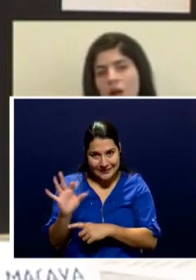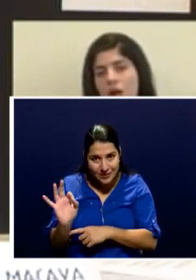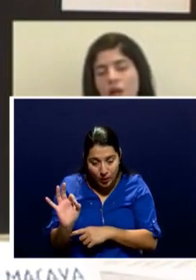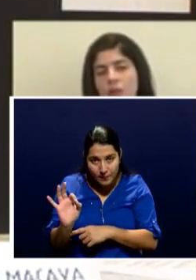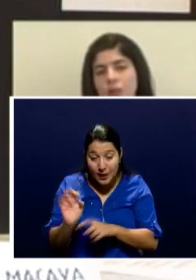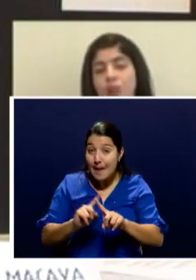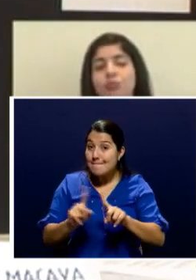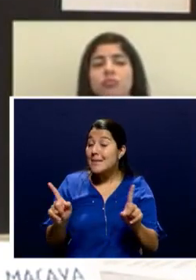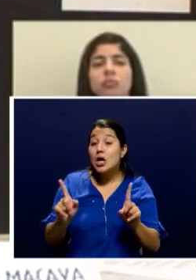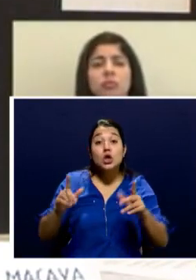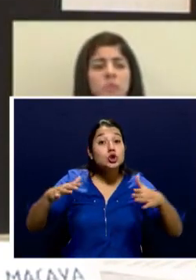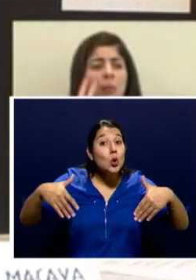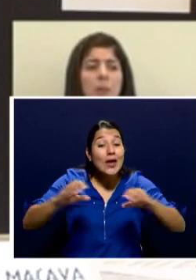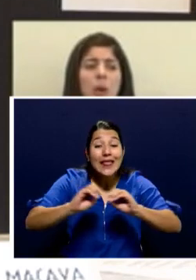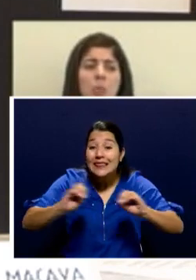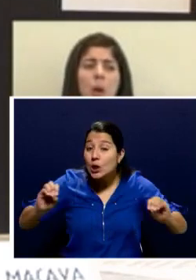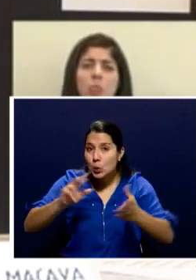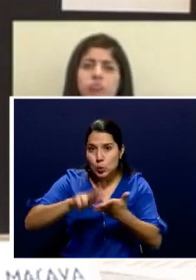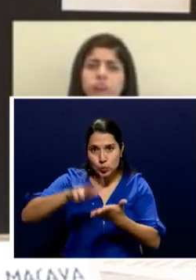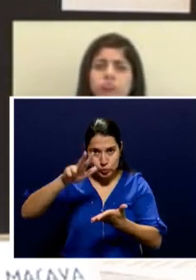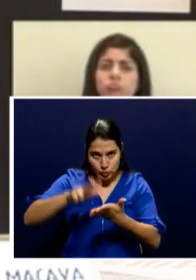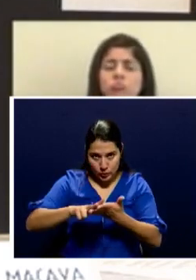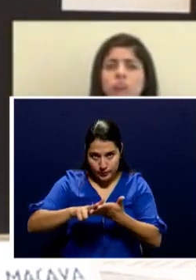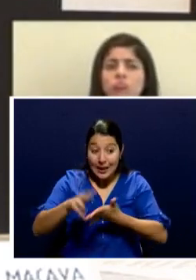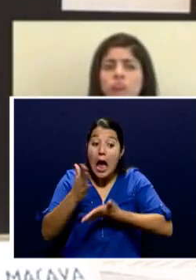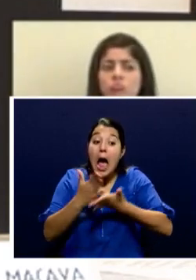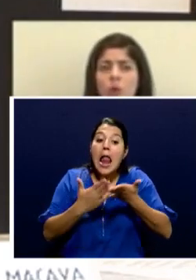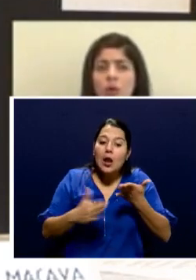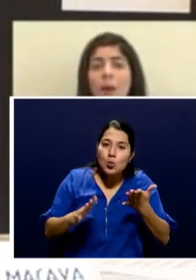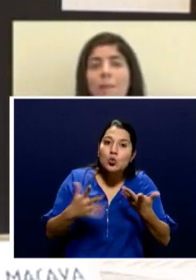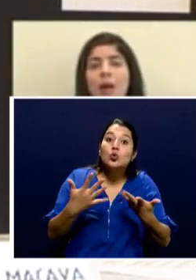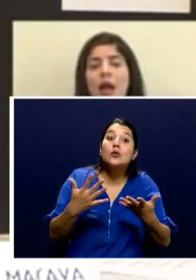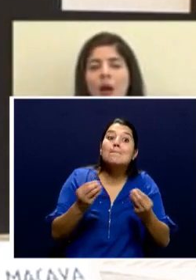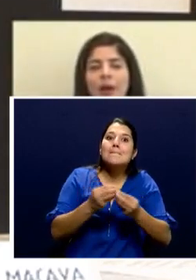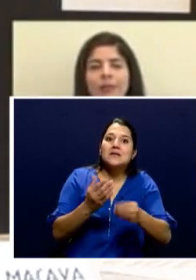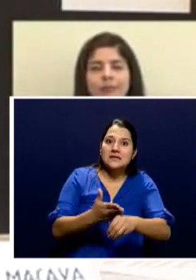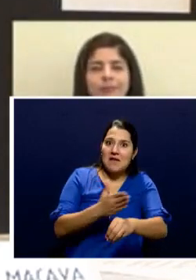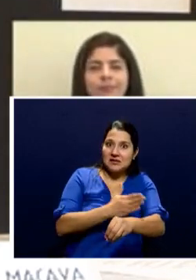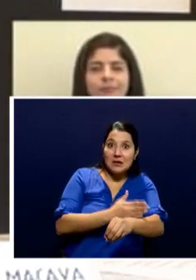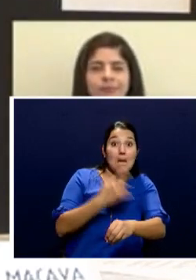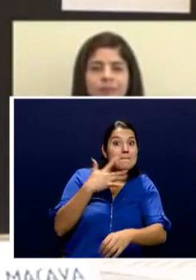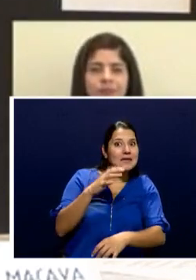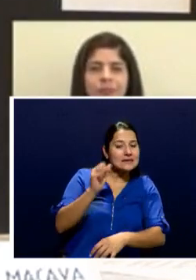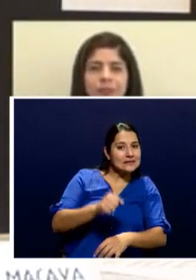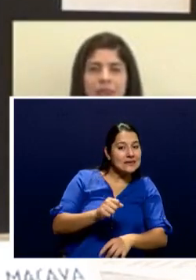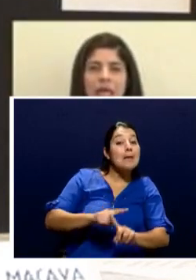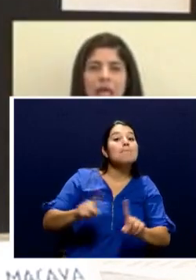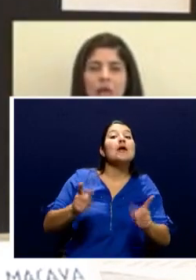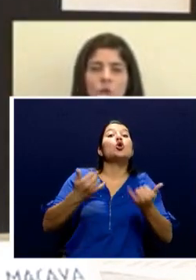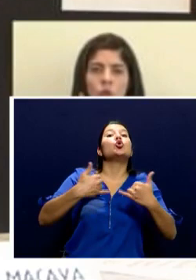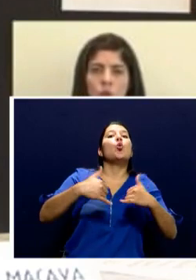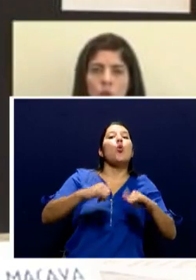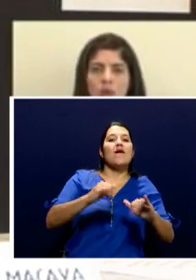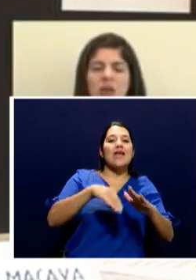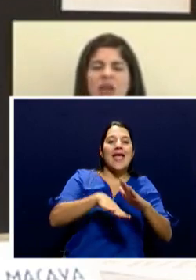Hay unos que se ven prometedores, pero es algo en evolución. Los estudios clínicos son precisamente